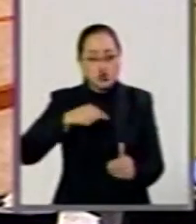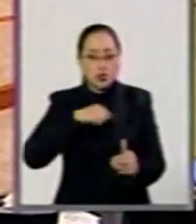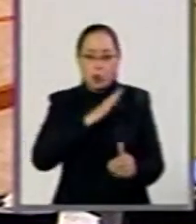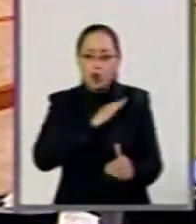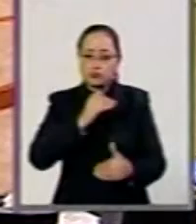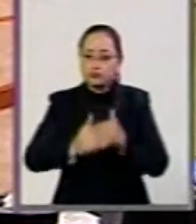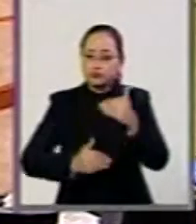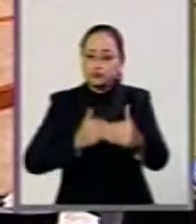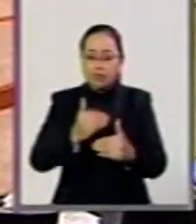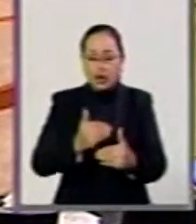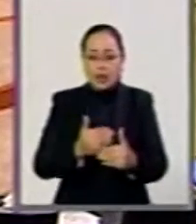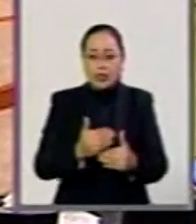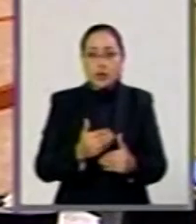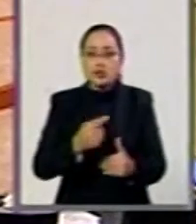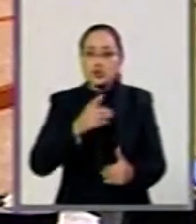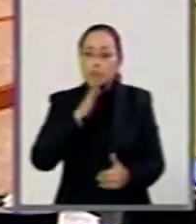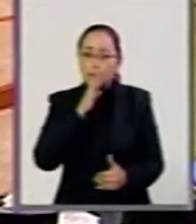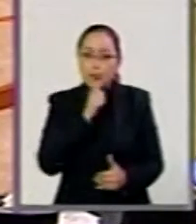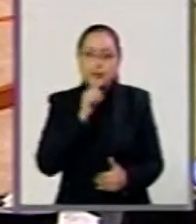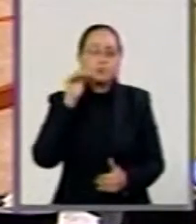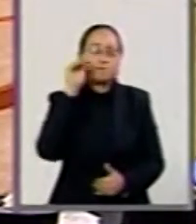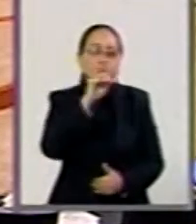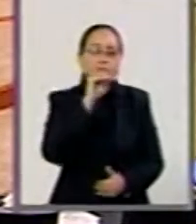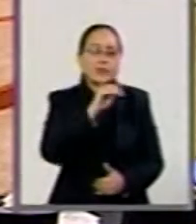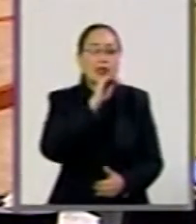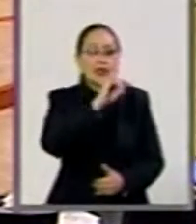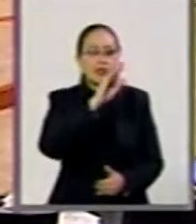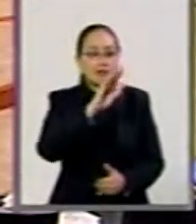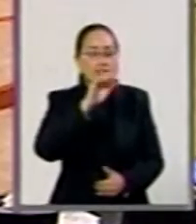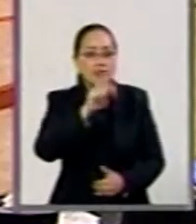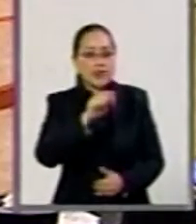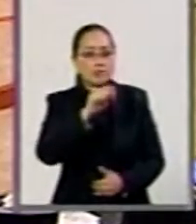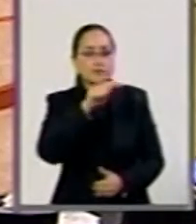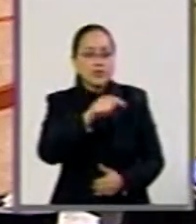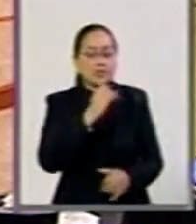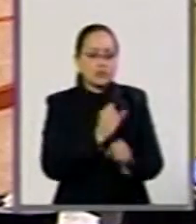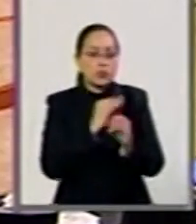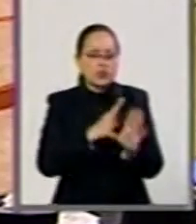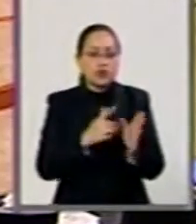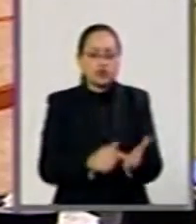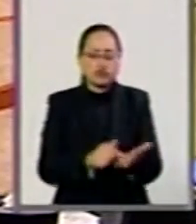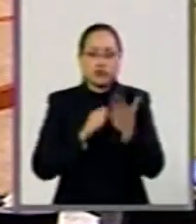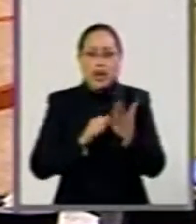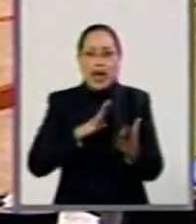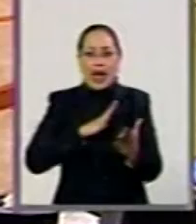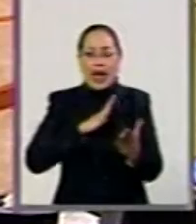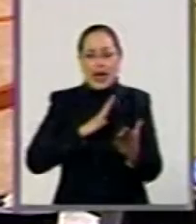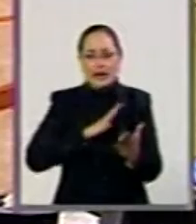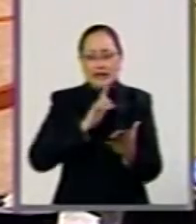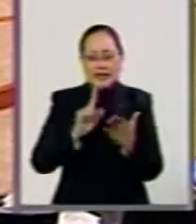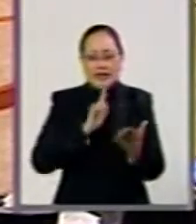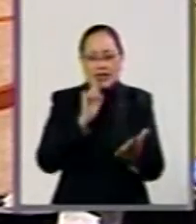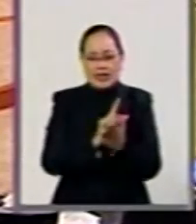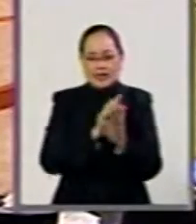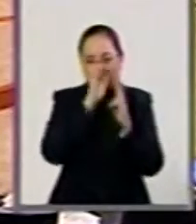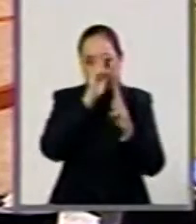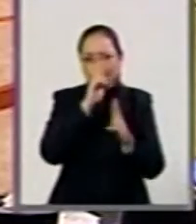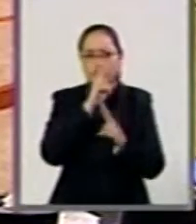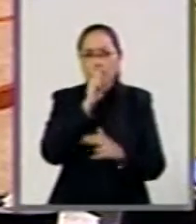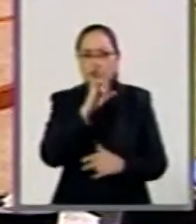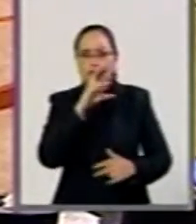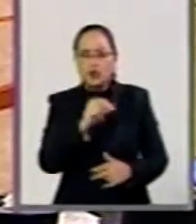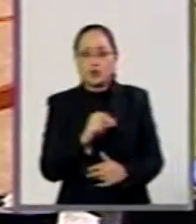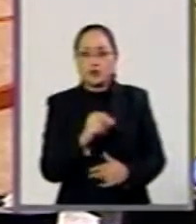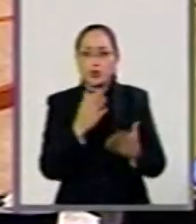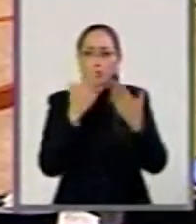responsabilidad. No podíamos solicitarle al IFT informara si había violación a los lineamientos por una razón.